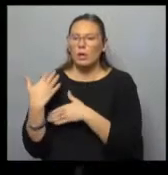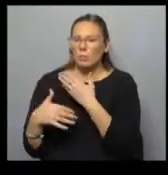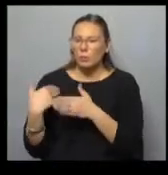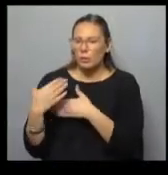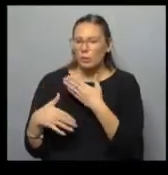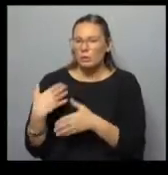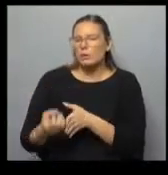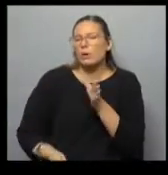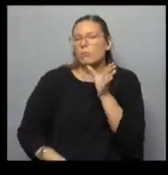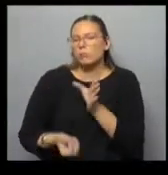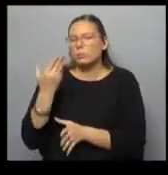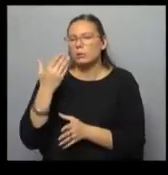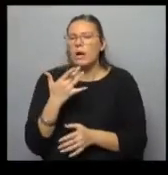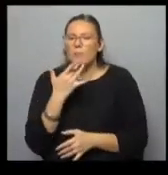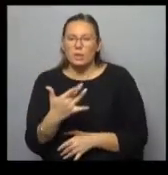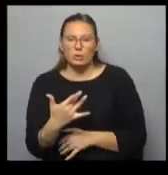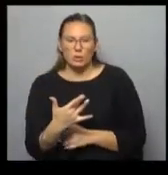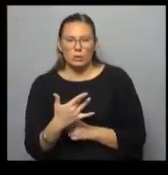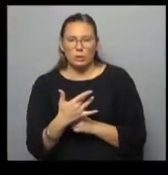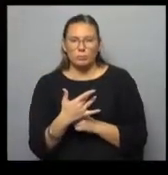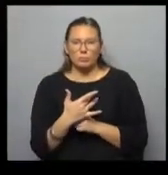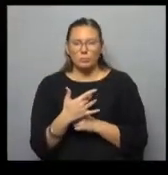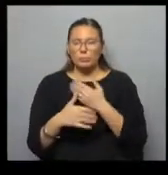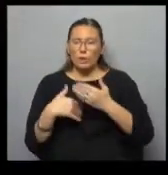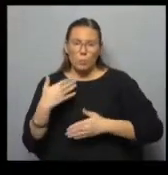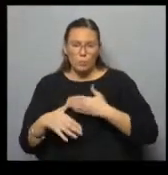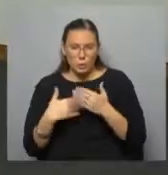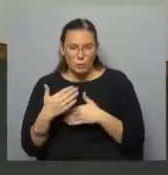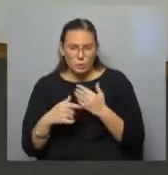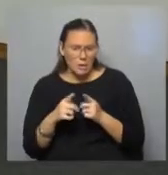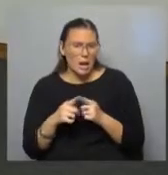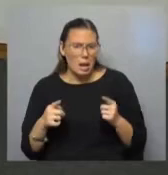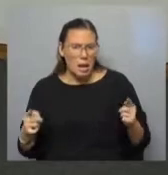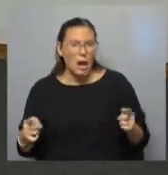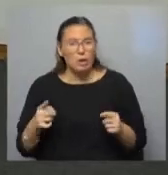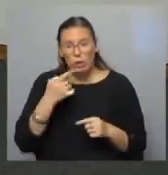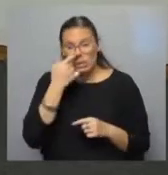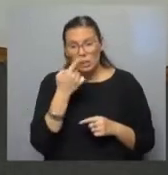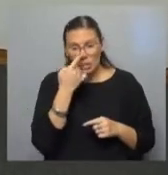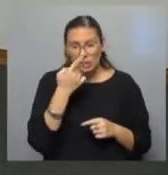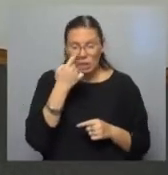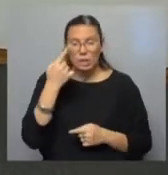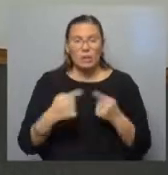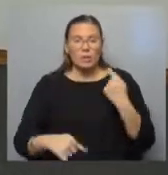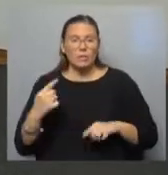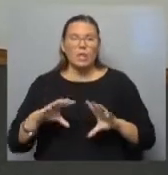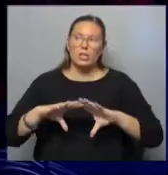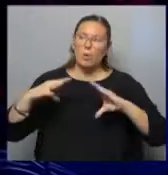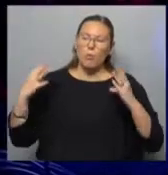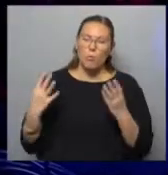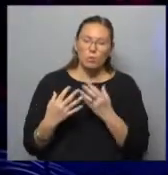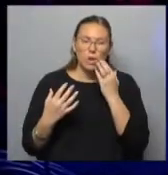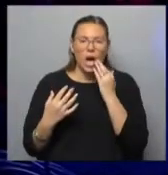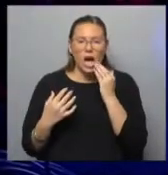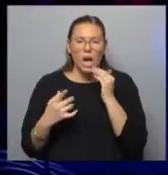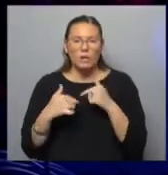de creación de Preciosa. Tiene un proceso bastante largo, bastante interesante, de diferentes partes del mundo. A